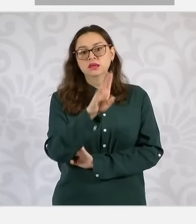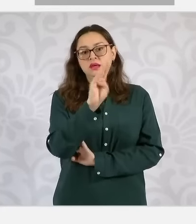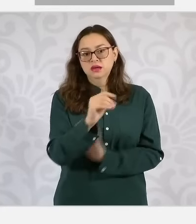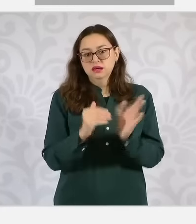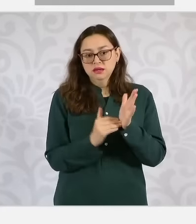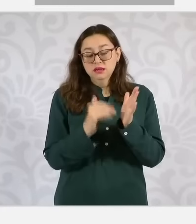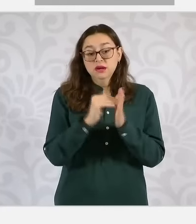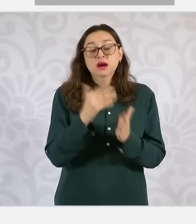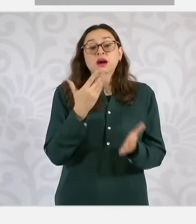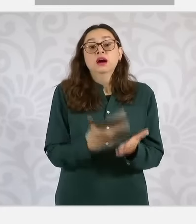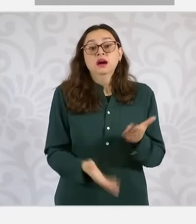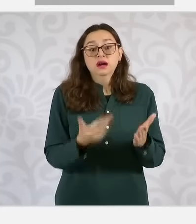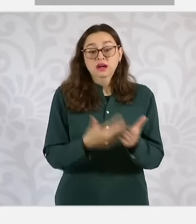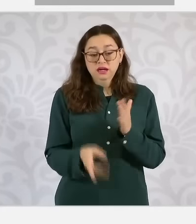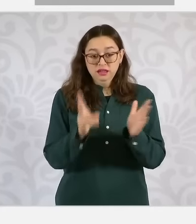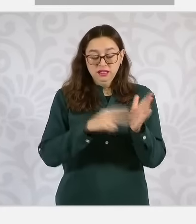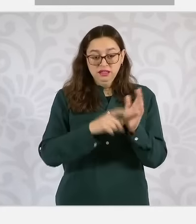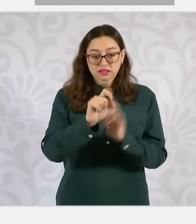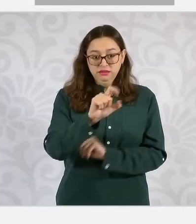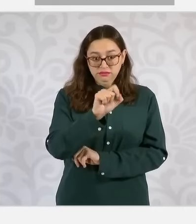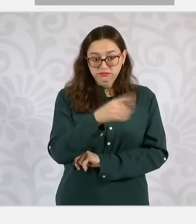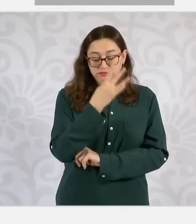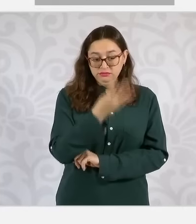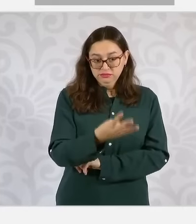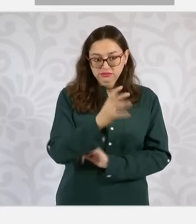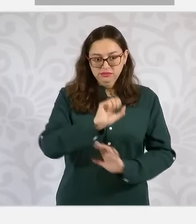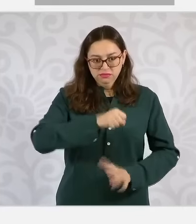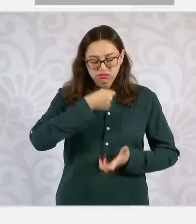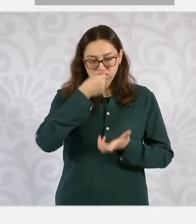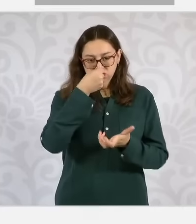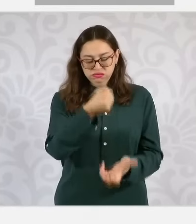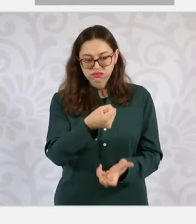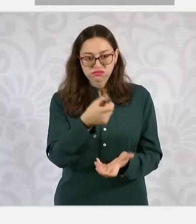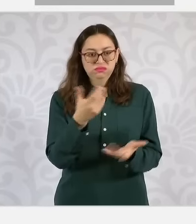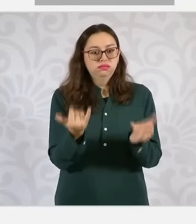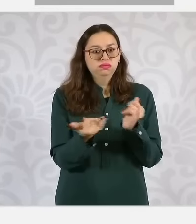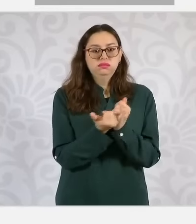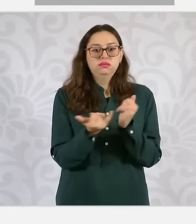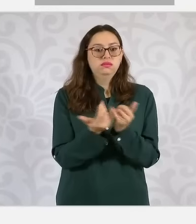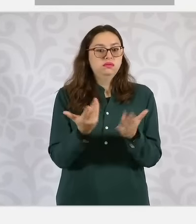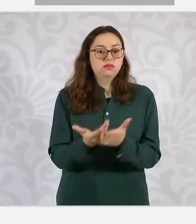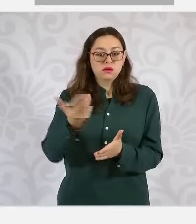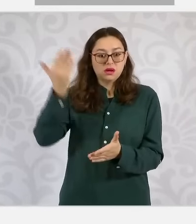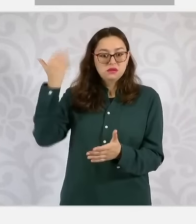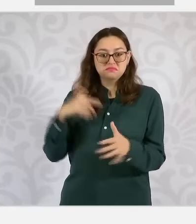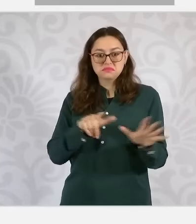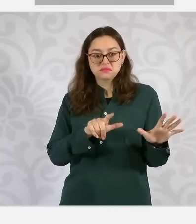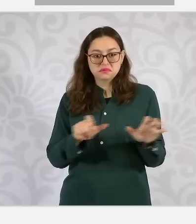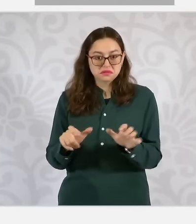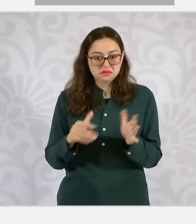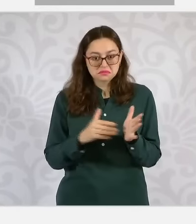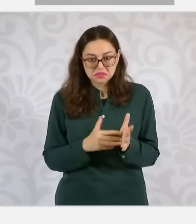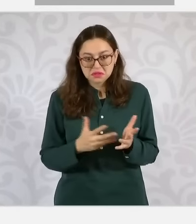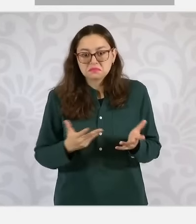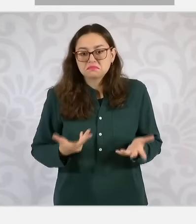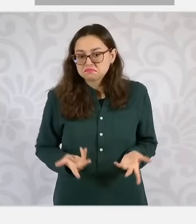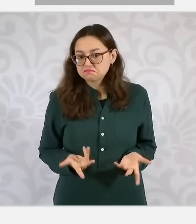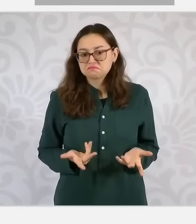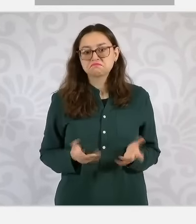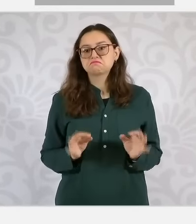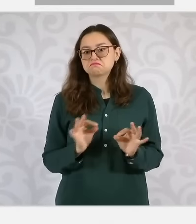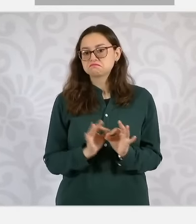1.489 y ahora en 2024 estamos prácticamente en la misma cantidad y con eso hemos logrado,